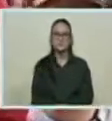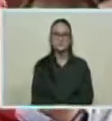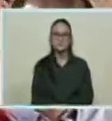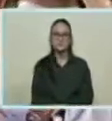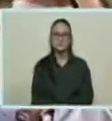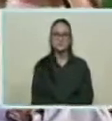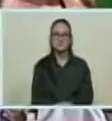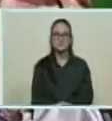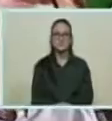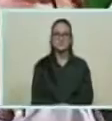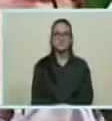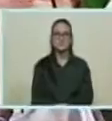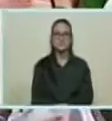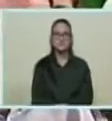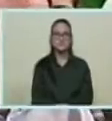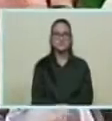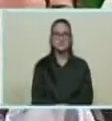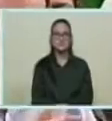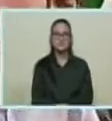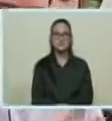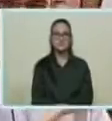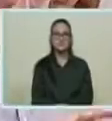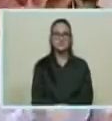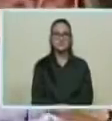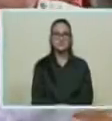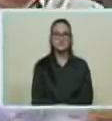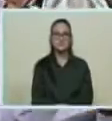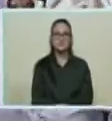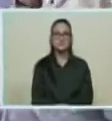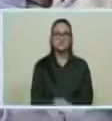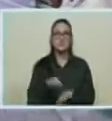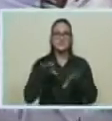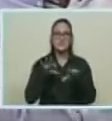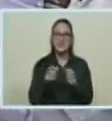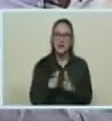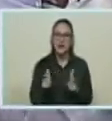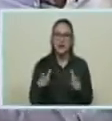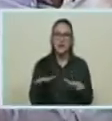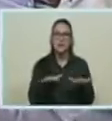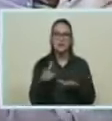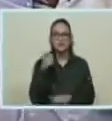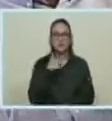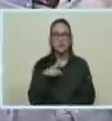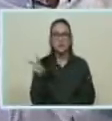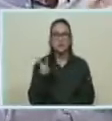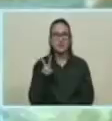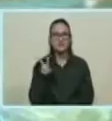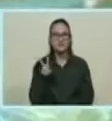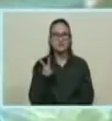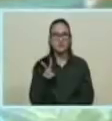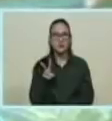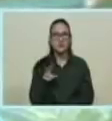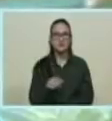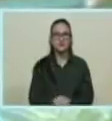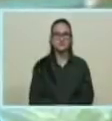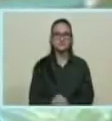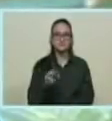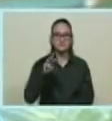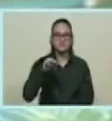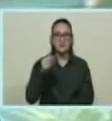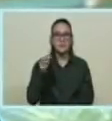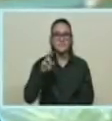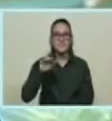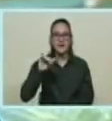compañero Pedro Infante, la secretaria general del movimiento Somos Venezuela,